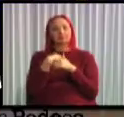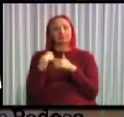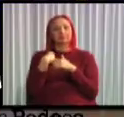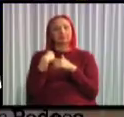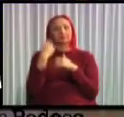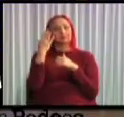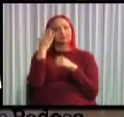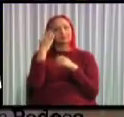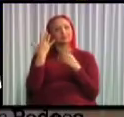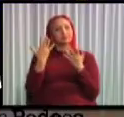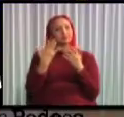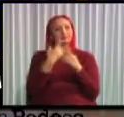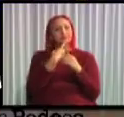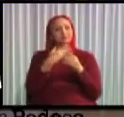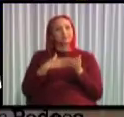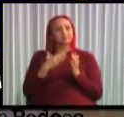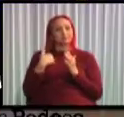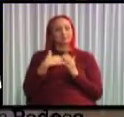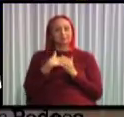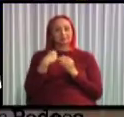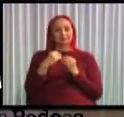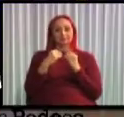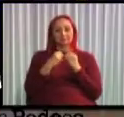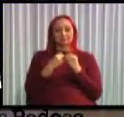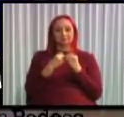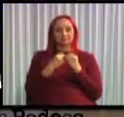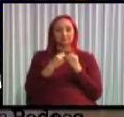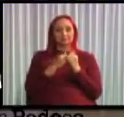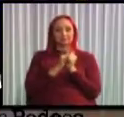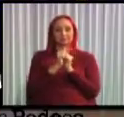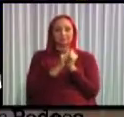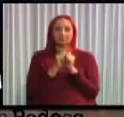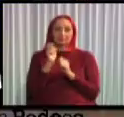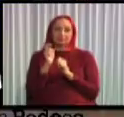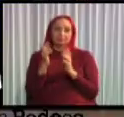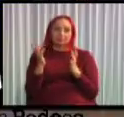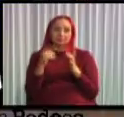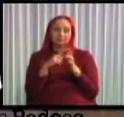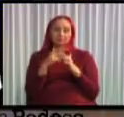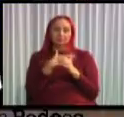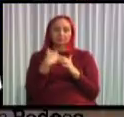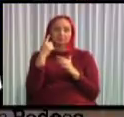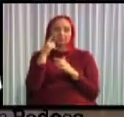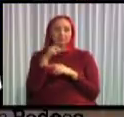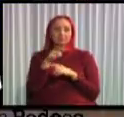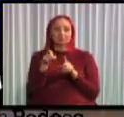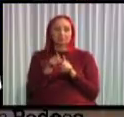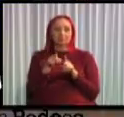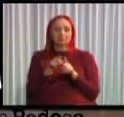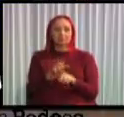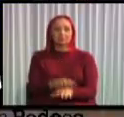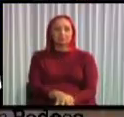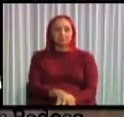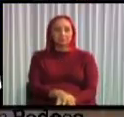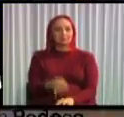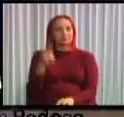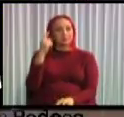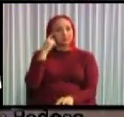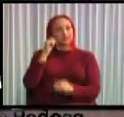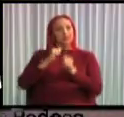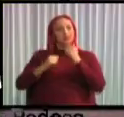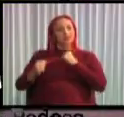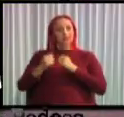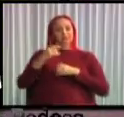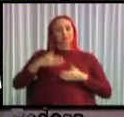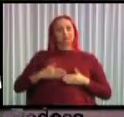balón porque a mis hijos les gusta mucho el deporte y tengo un nietecito. Me gustaría para él también. Para que se ejerciten